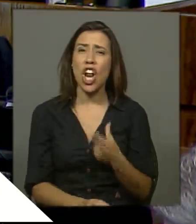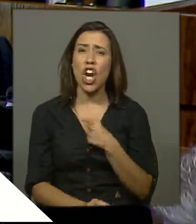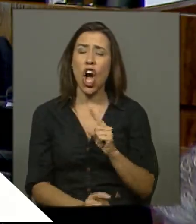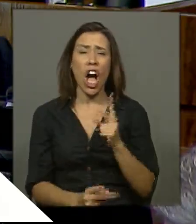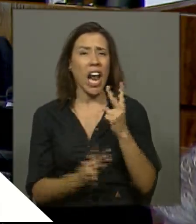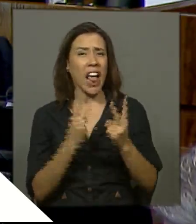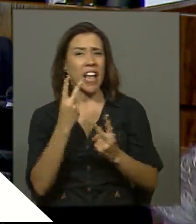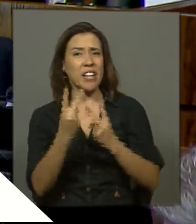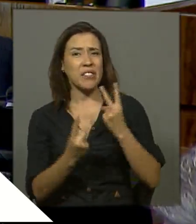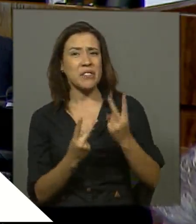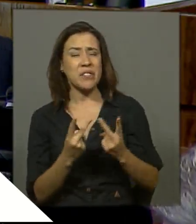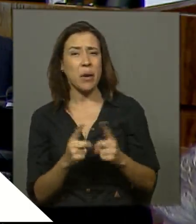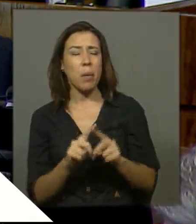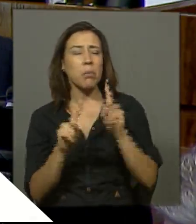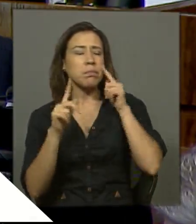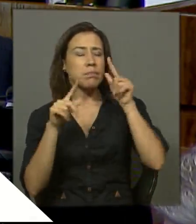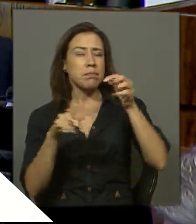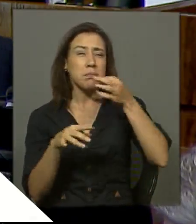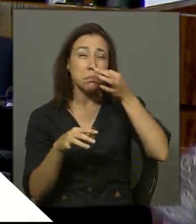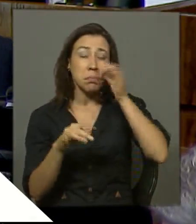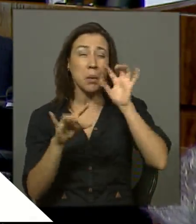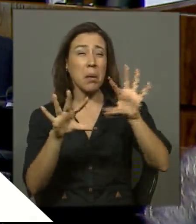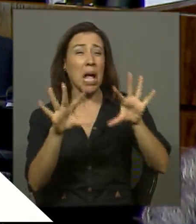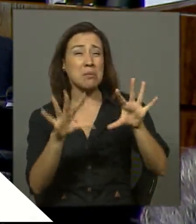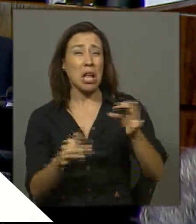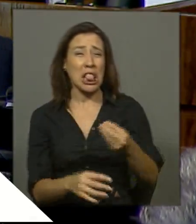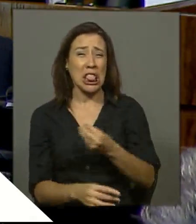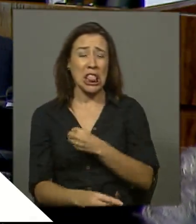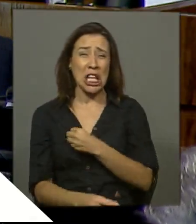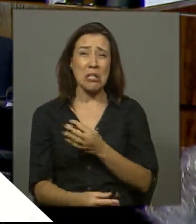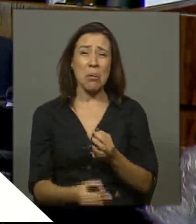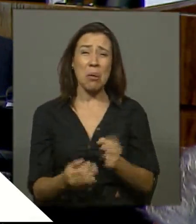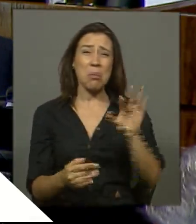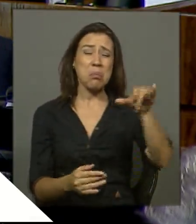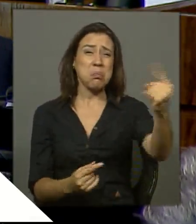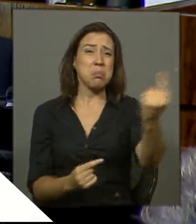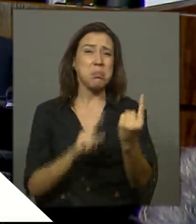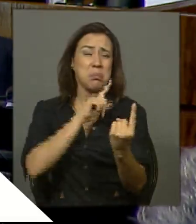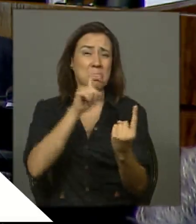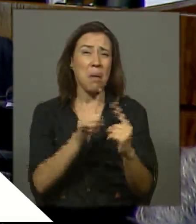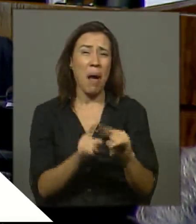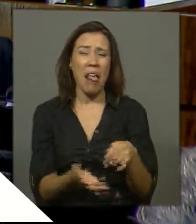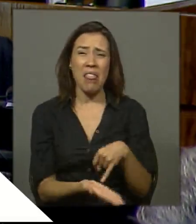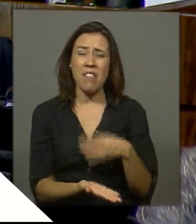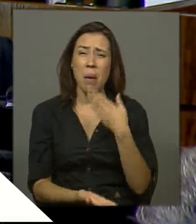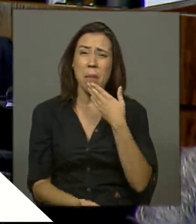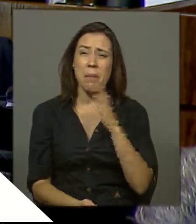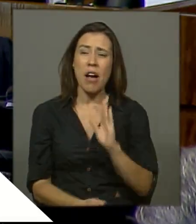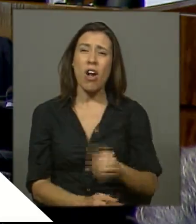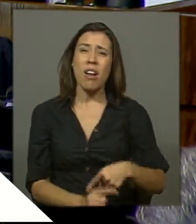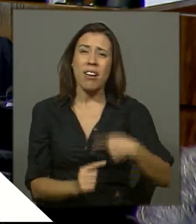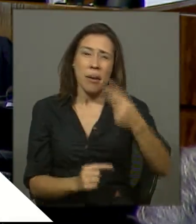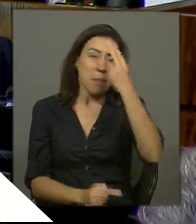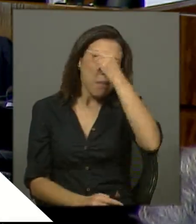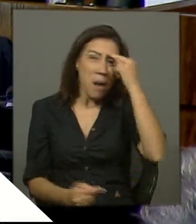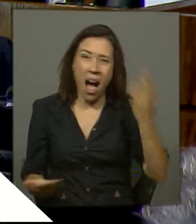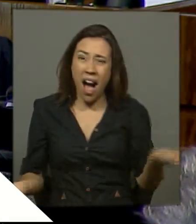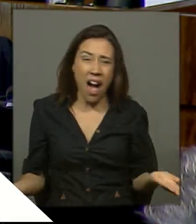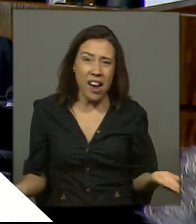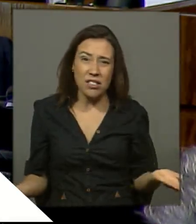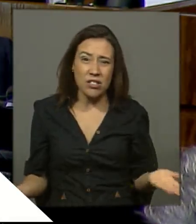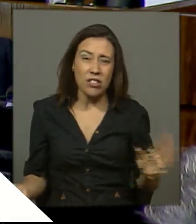ver un espectáculo triste como una interpelación Tan débil Mejor hubiera quedado Para marzo presidente esta